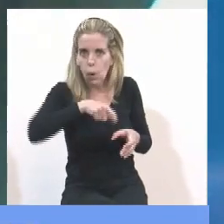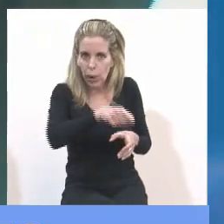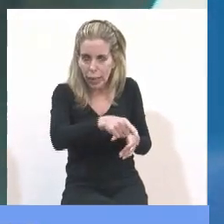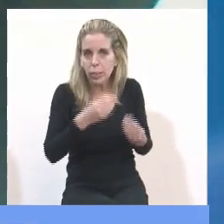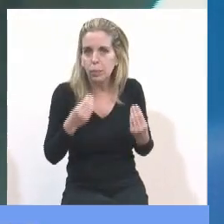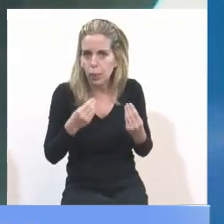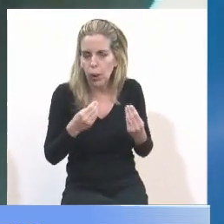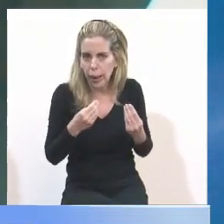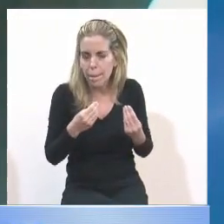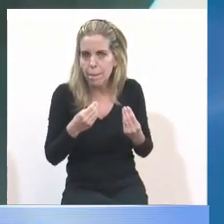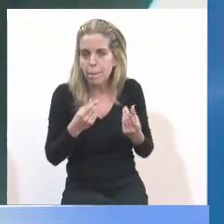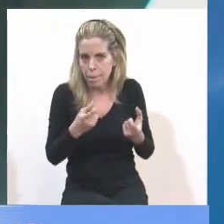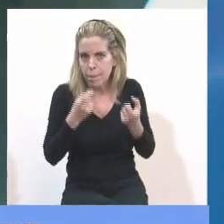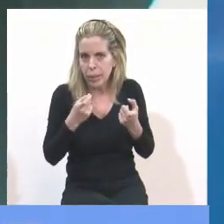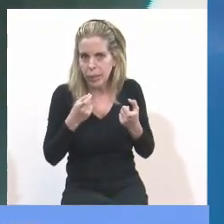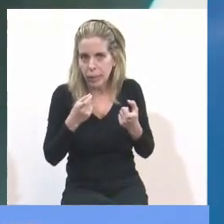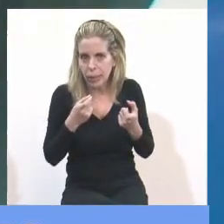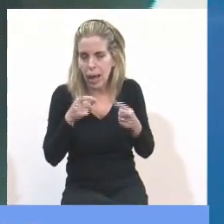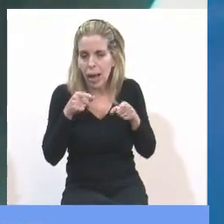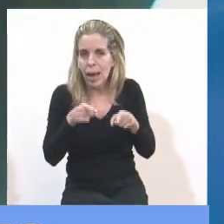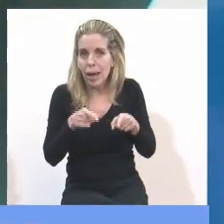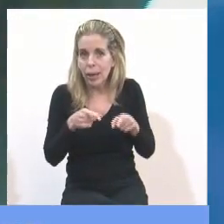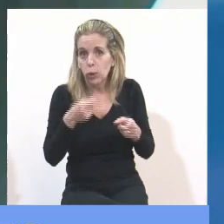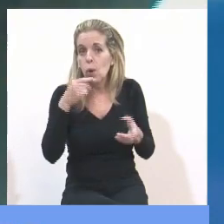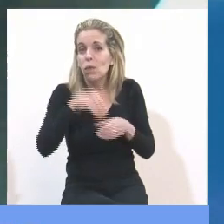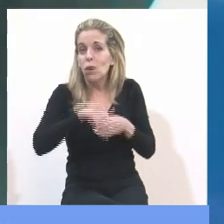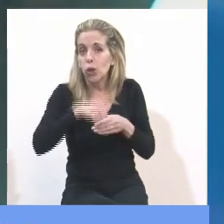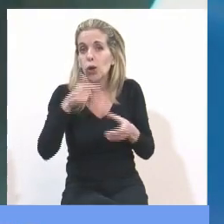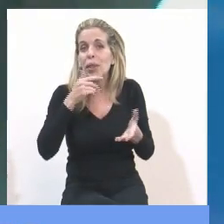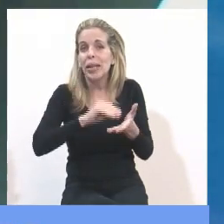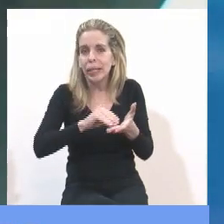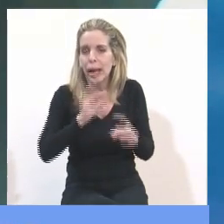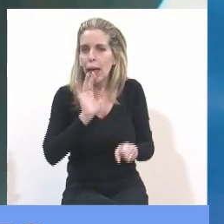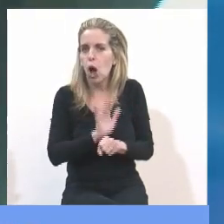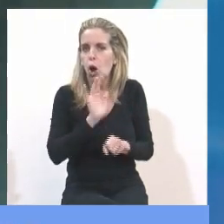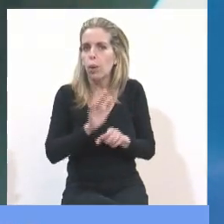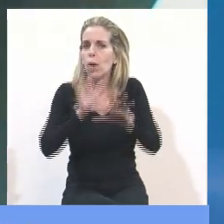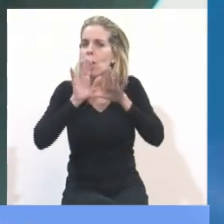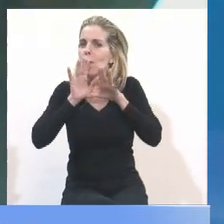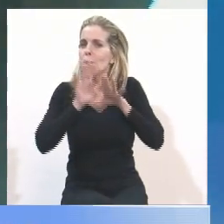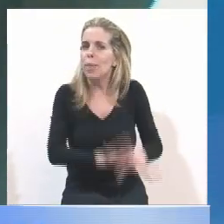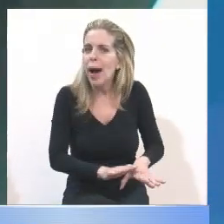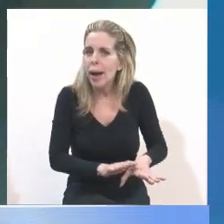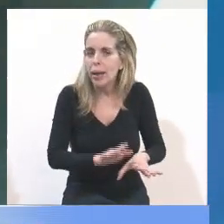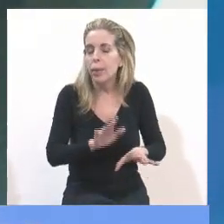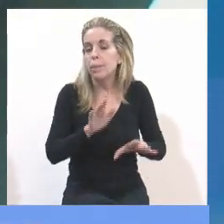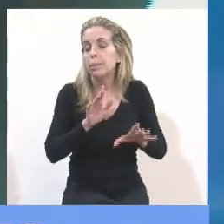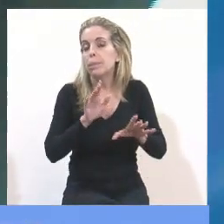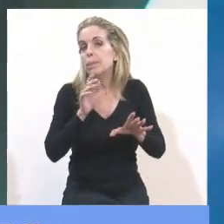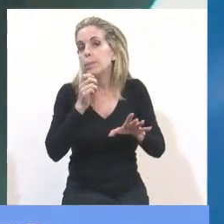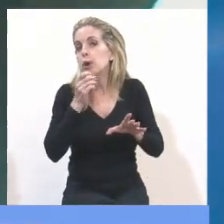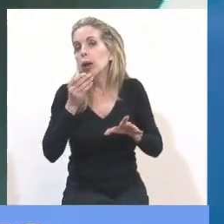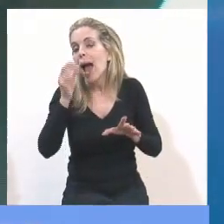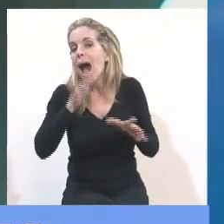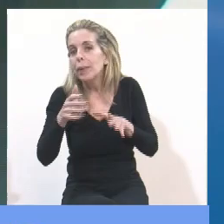general poco visible. Constituirá un excelente freno sobre el posible favoritismo